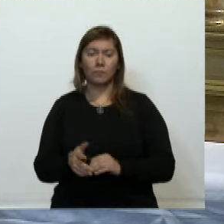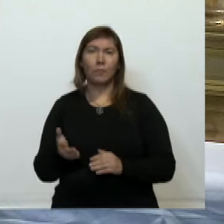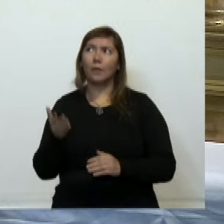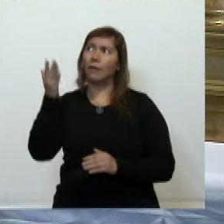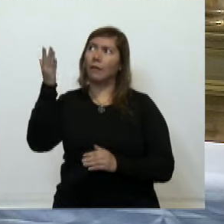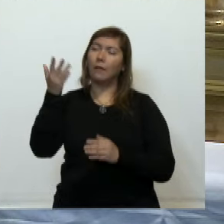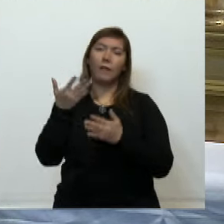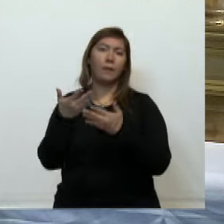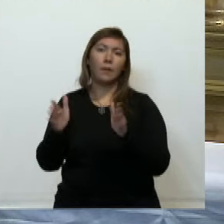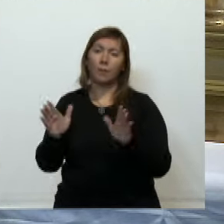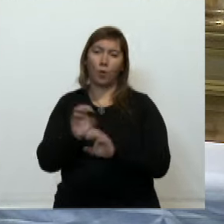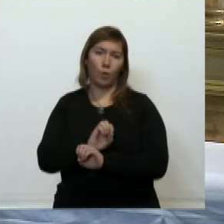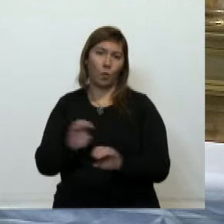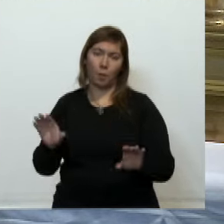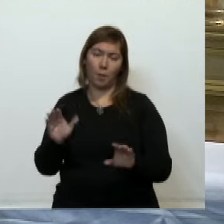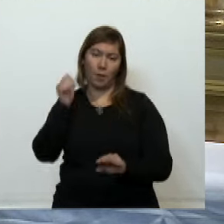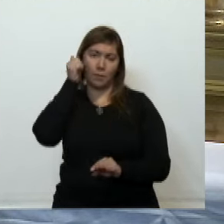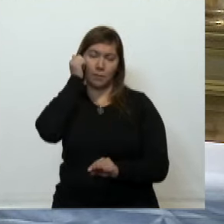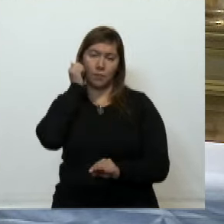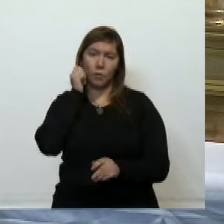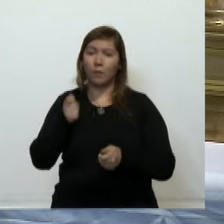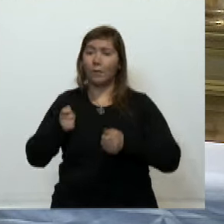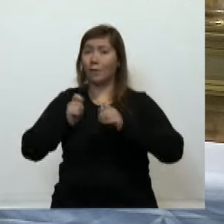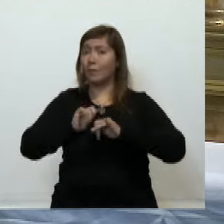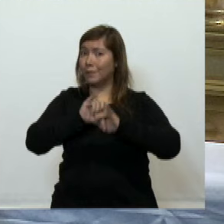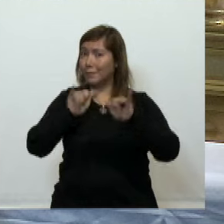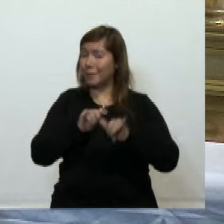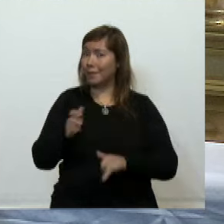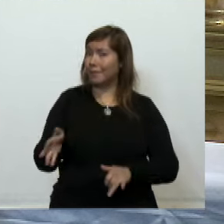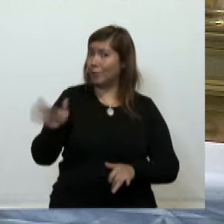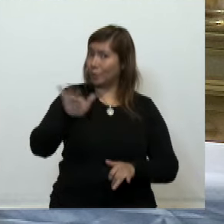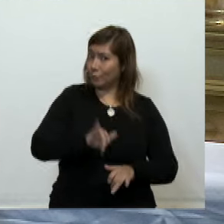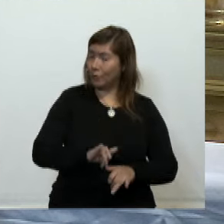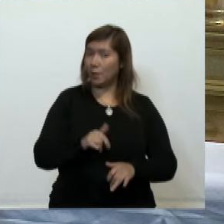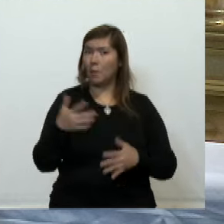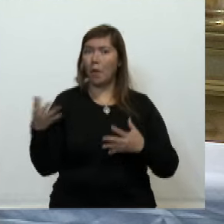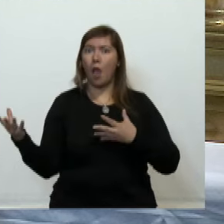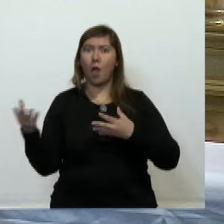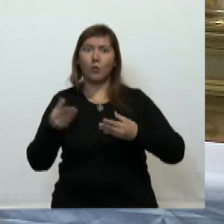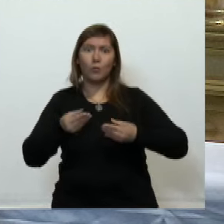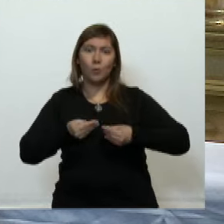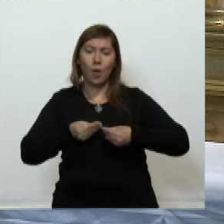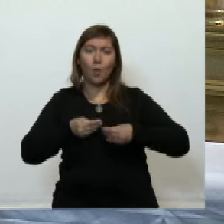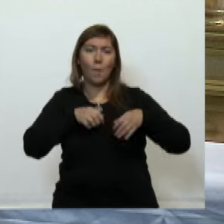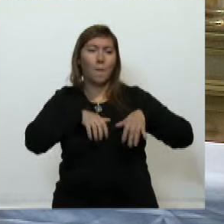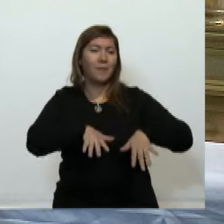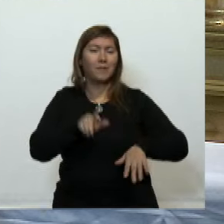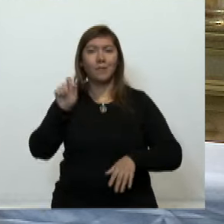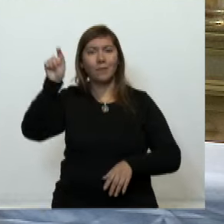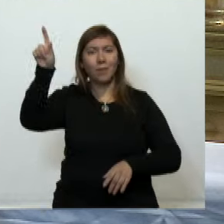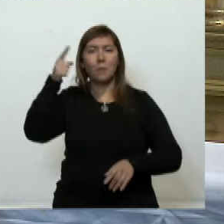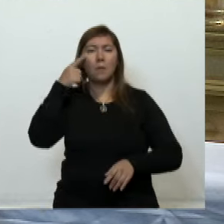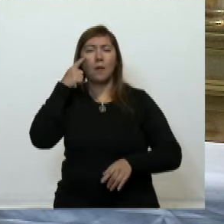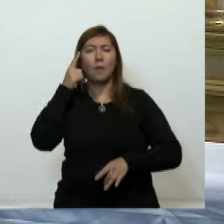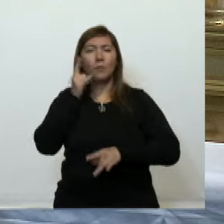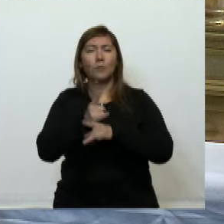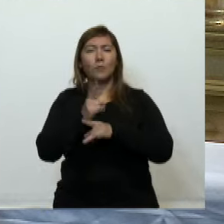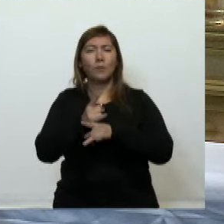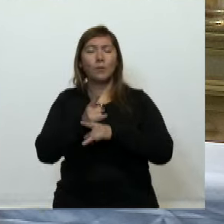Señor, y concédenos la paz en nuestros días, para que, ayudados por tu misericordia, vivamos siempre libres de